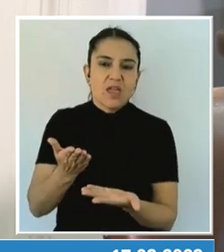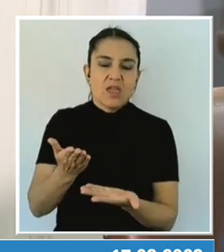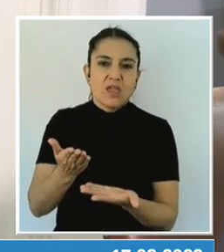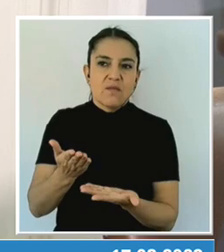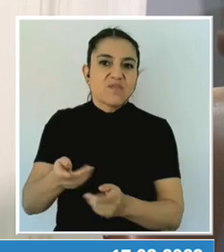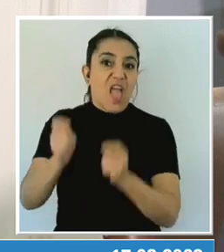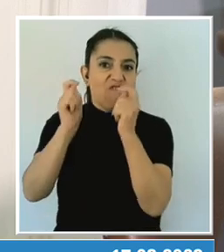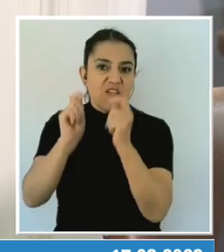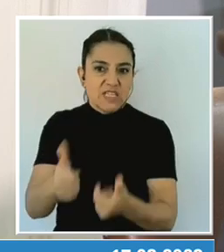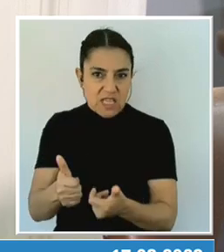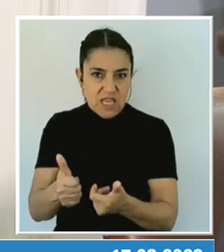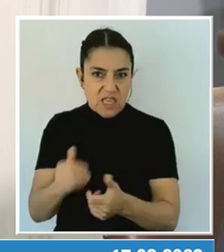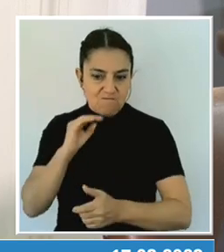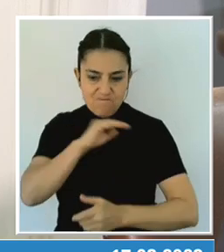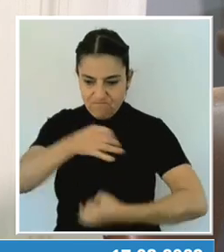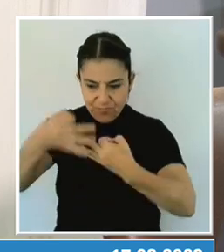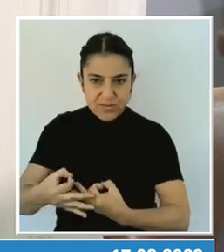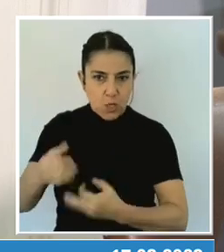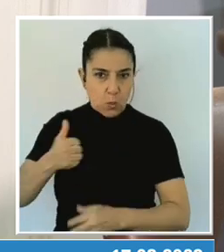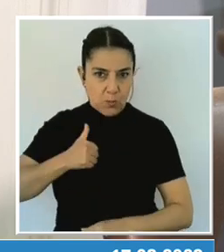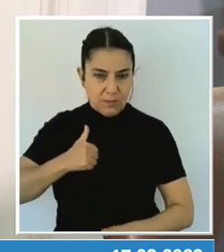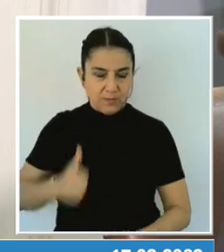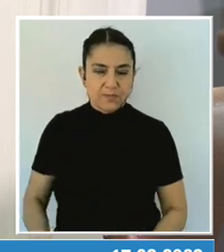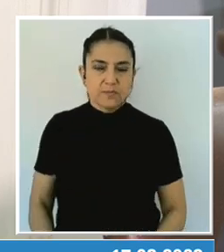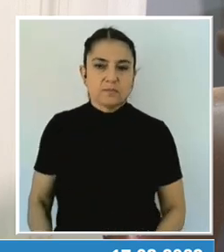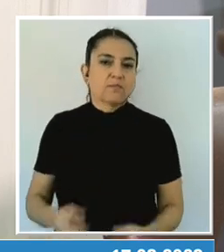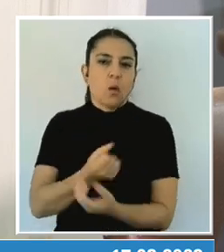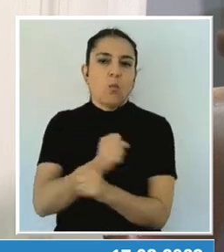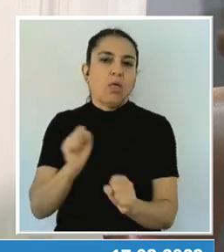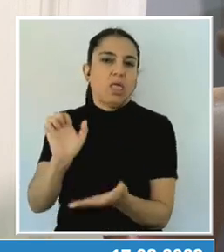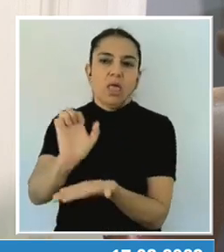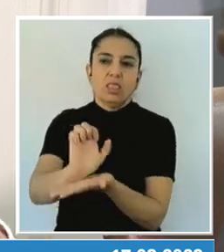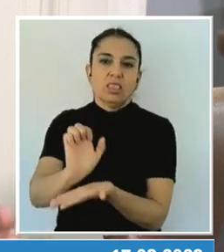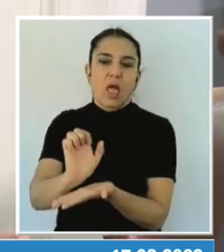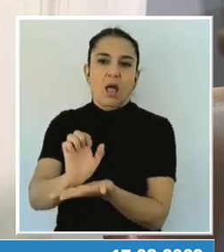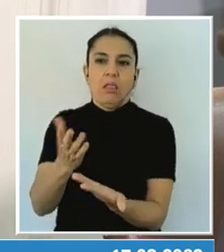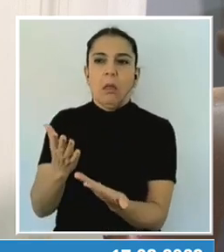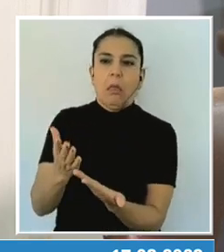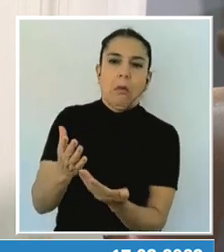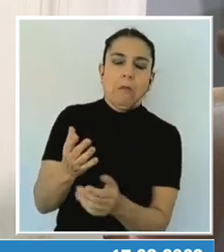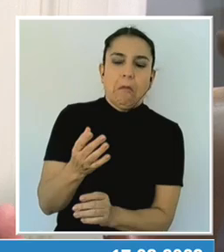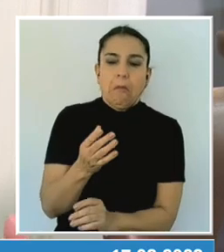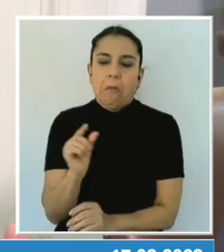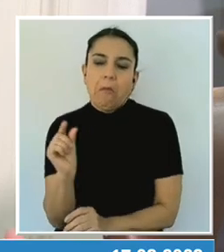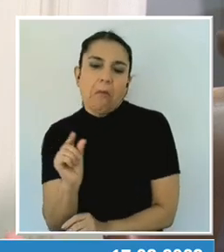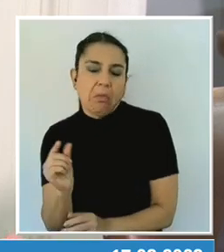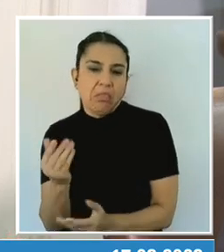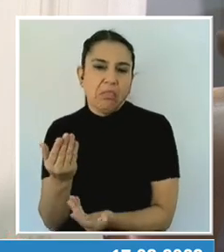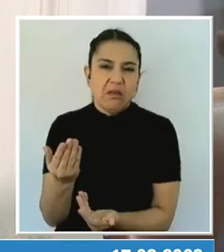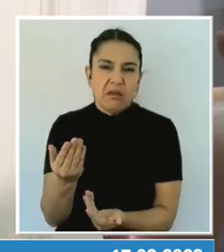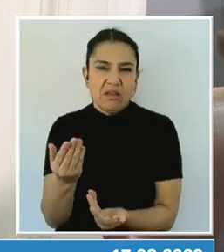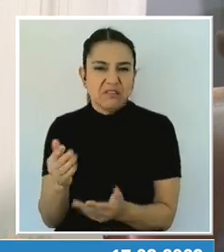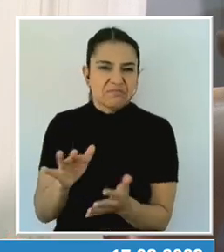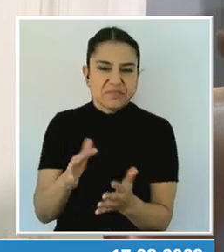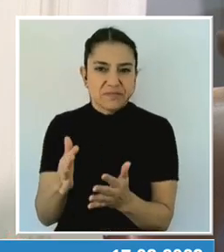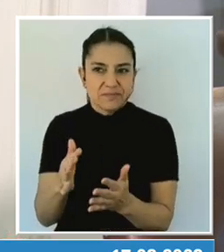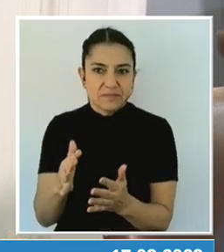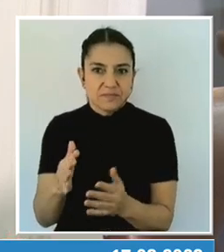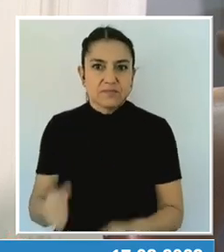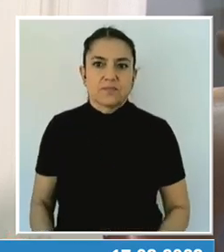eficiente y eficaz. No puede ser un Estado adiposo, enorme, ha crecido 10 veces en los